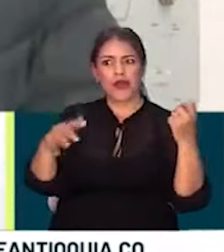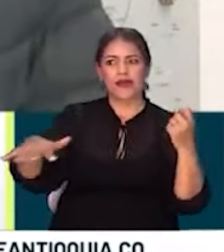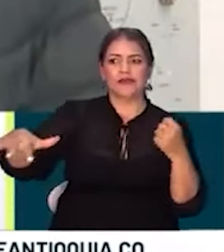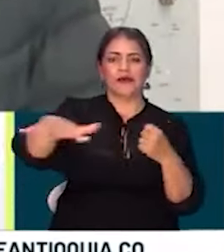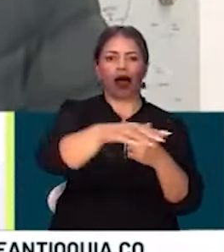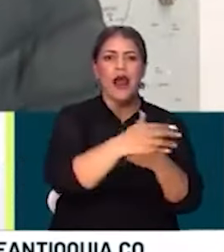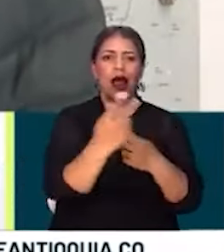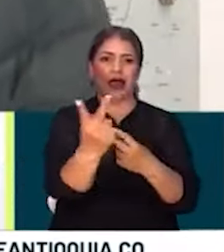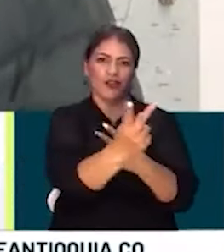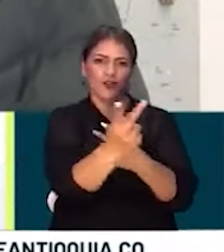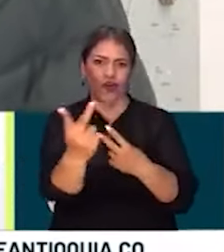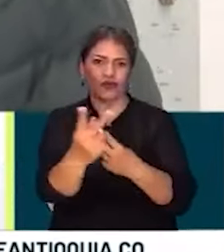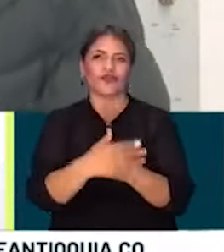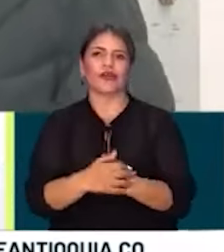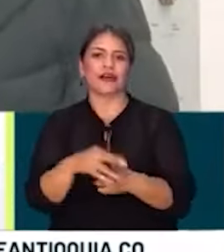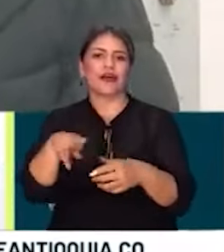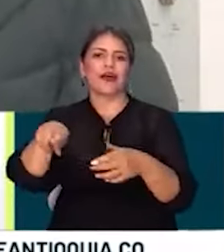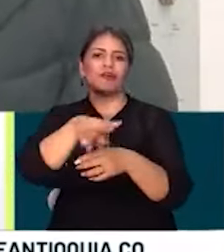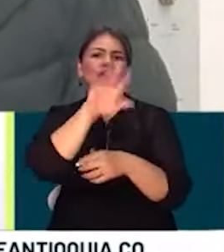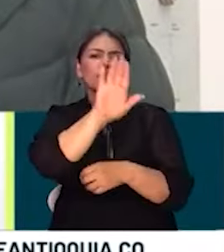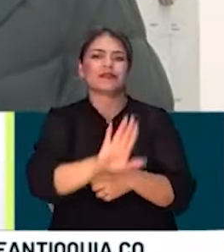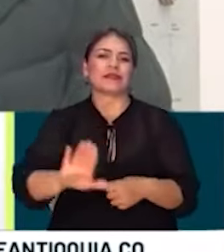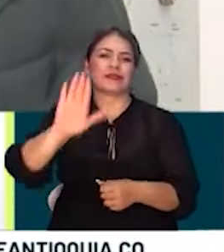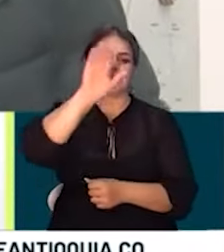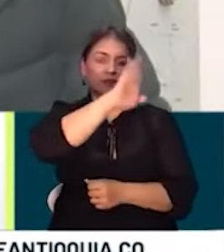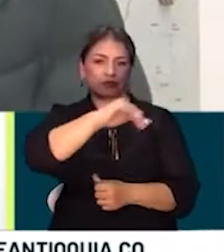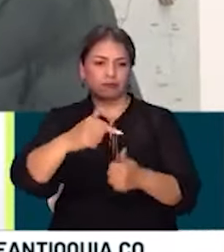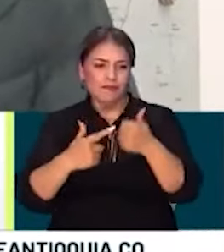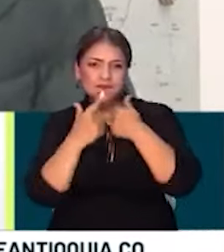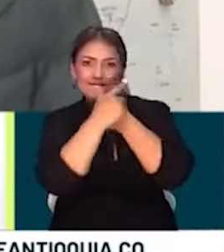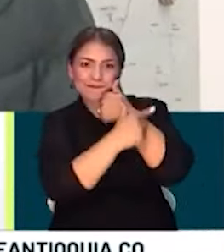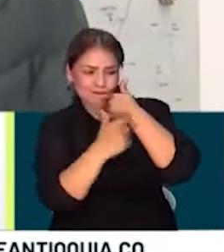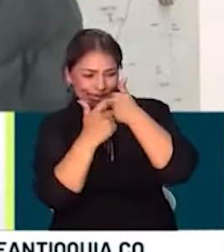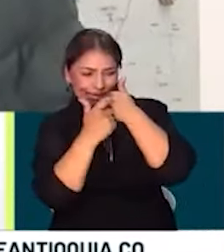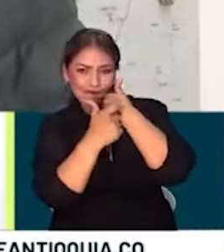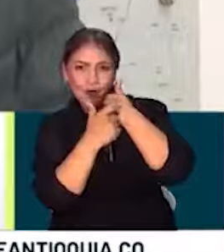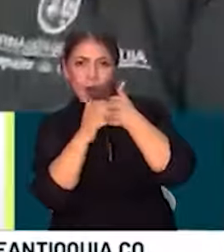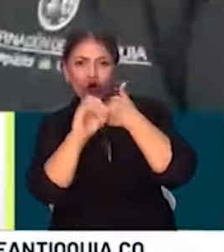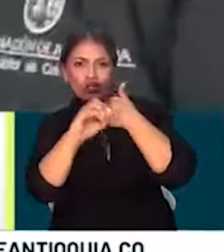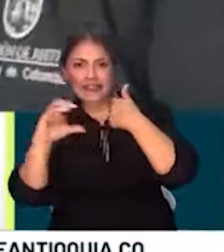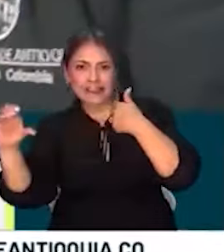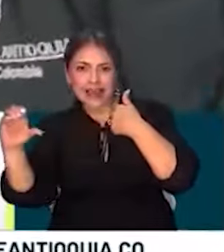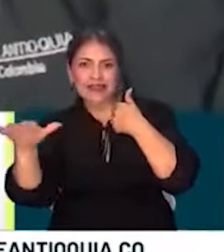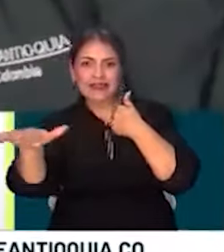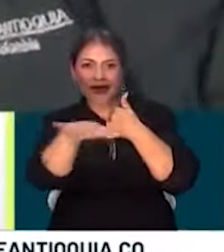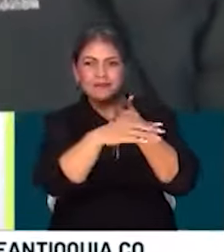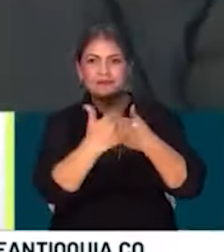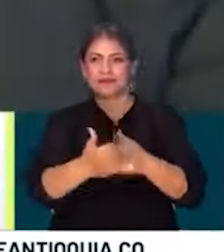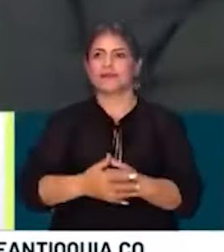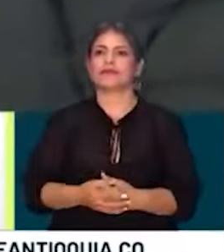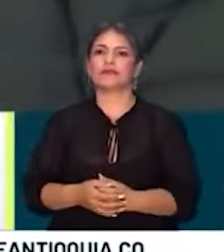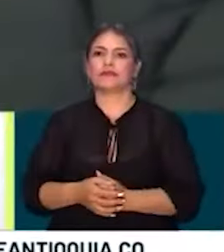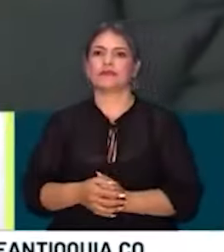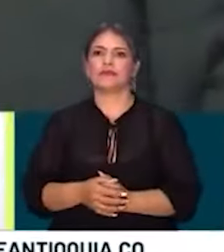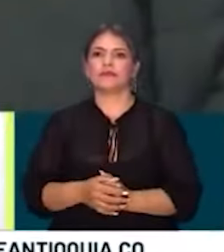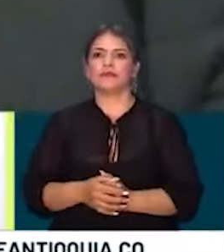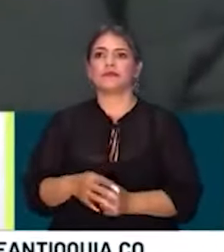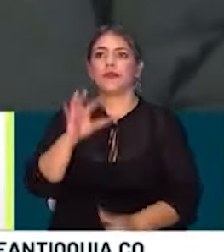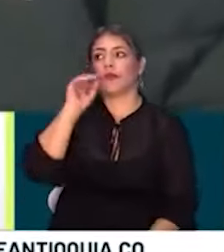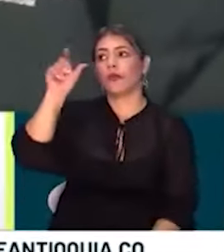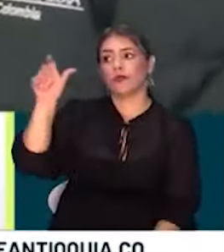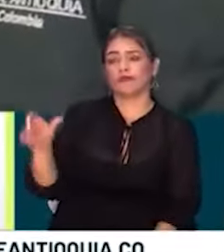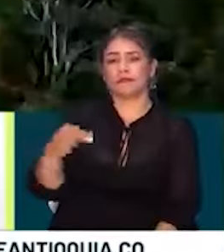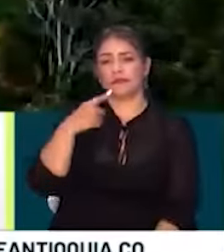subregiones del departamento de Antioquia que realmente van a estar muy favorecidas con ese puerto según gallón este Puerto junto a las vías